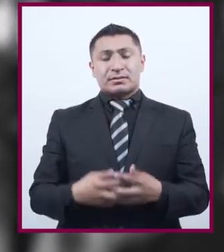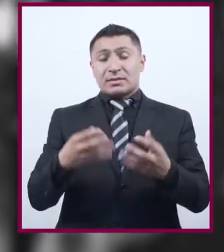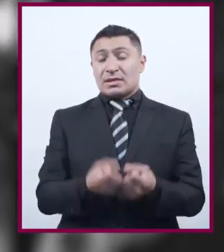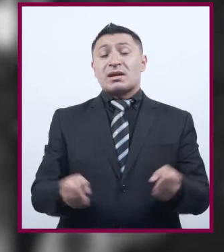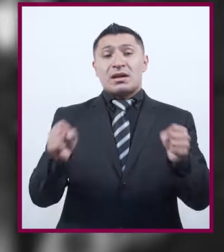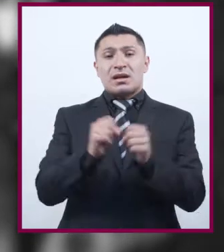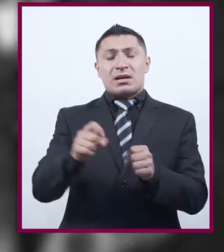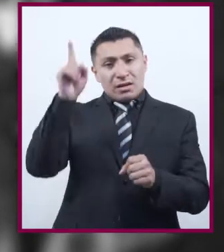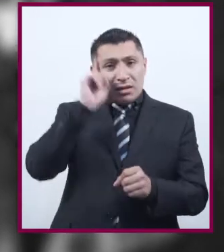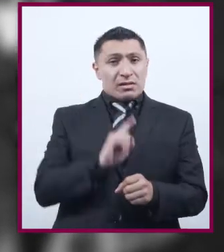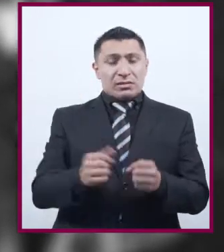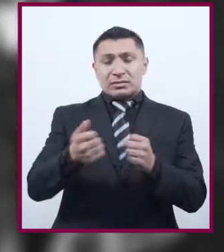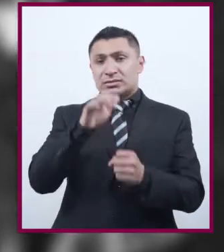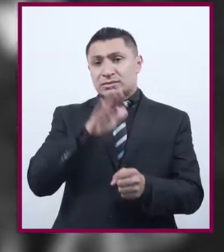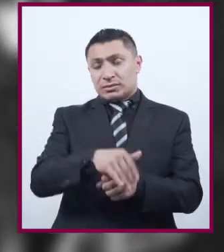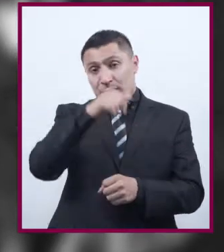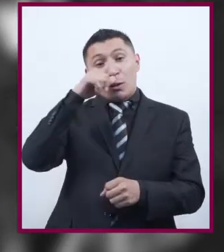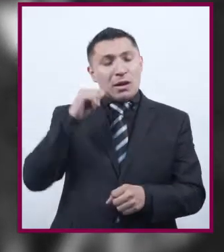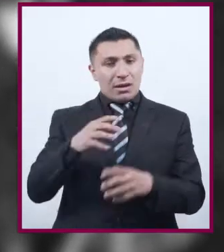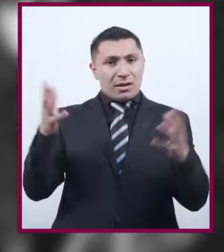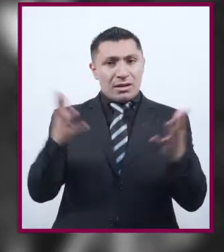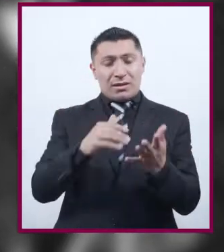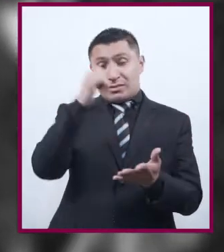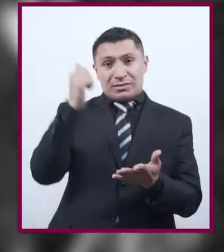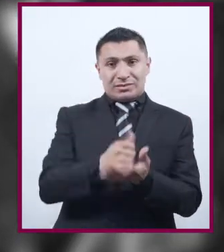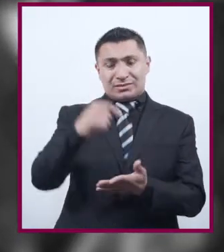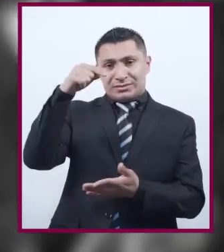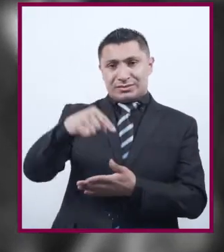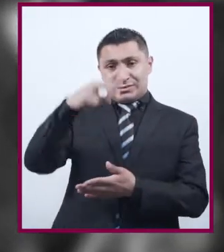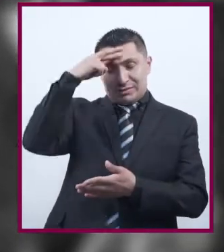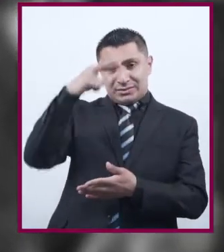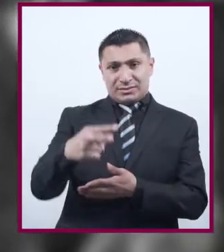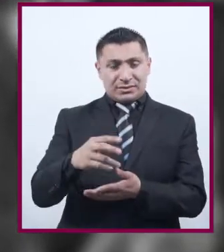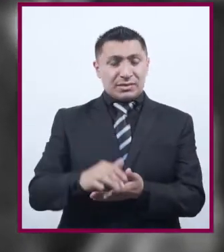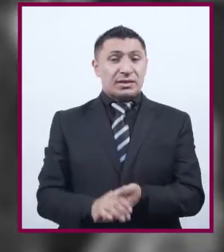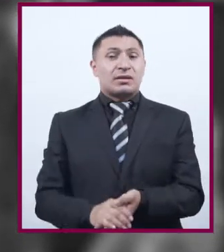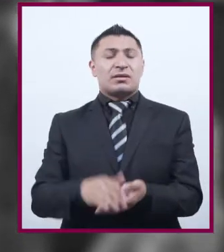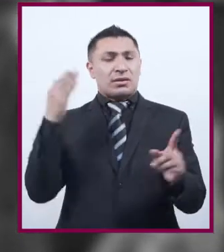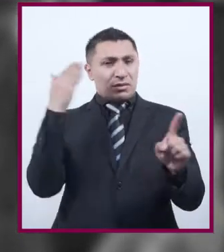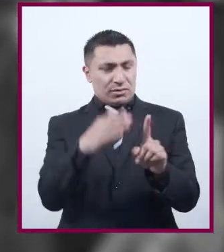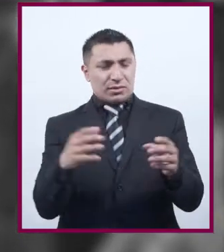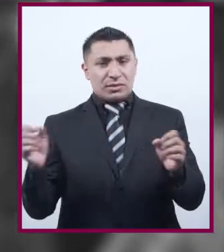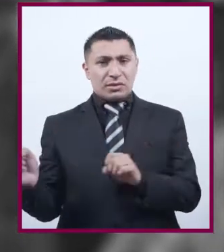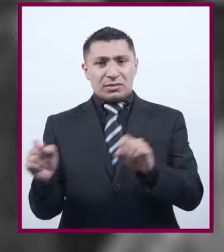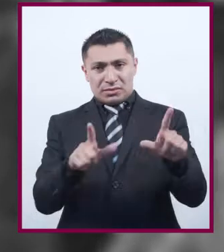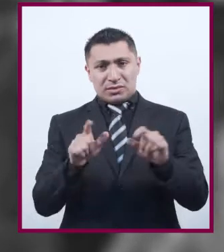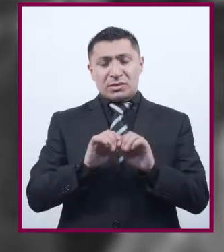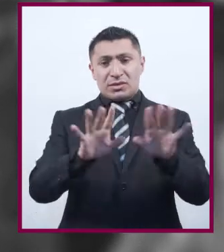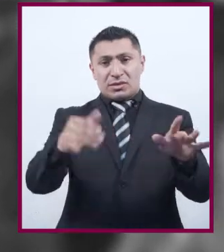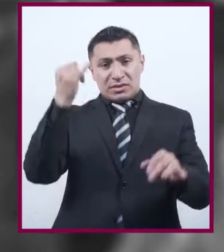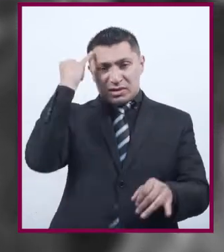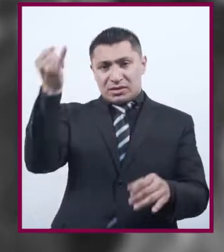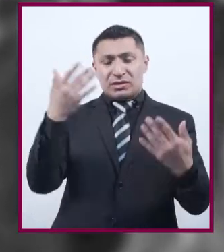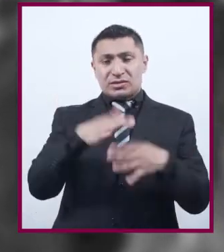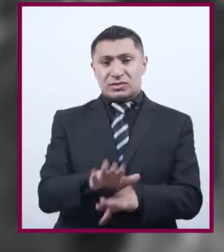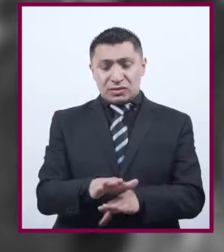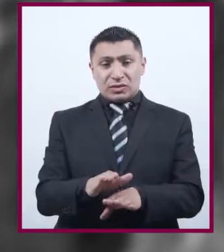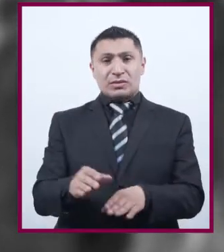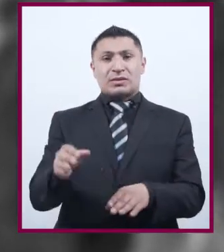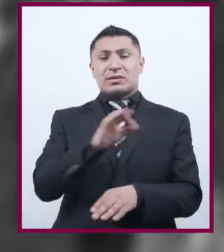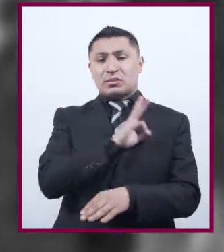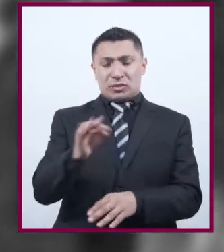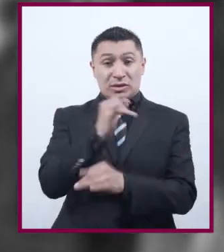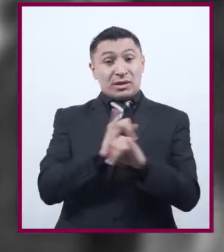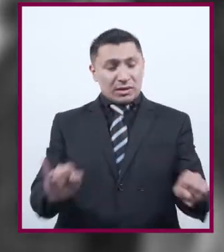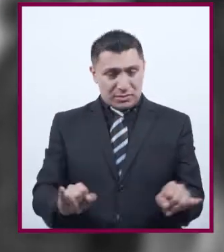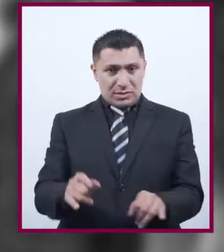Sociedad Feminista Administradoras de Juárez, fundada en la Ciudad de México, con el propósito de difundir ideas sobre la emancipación de